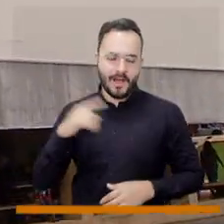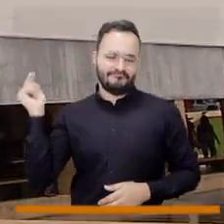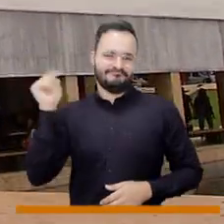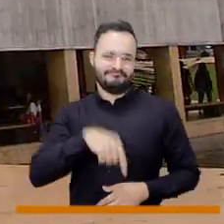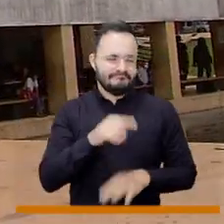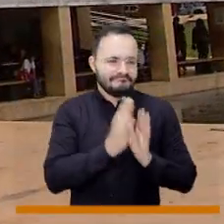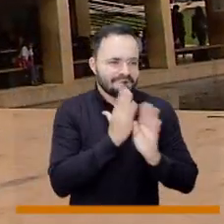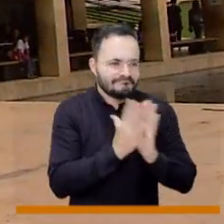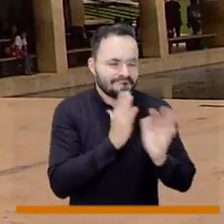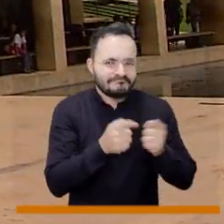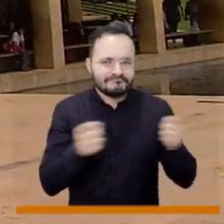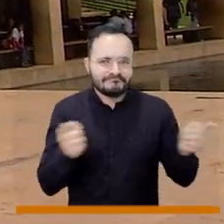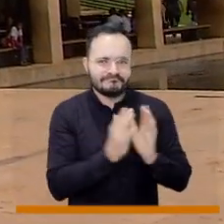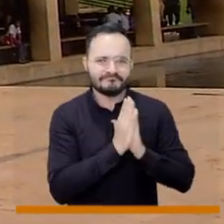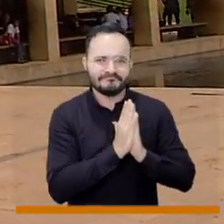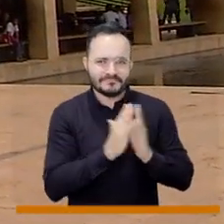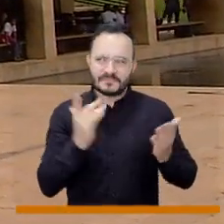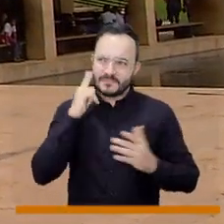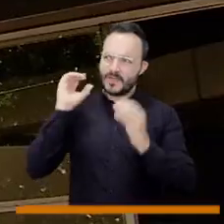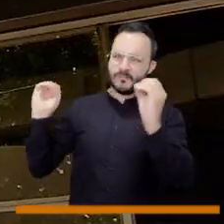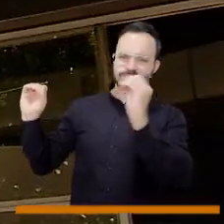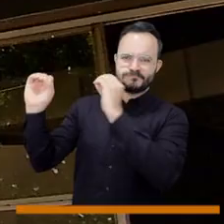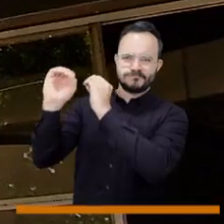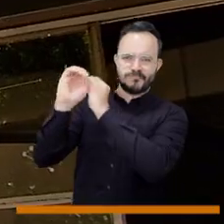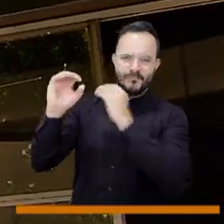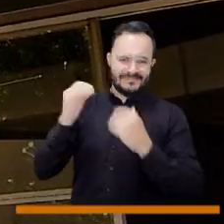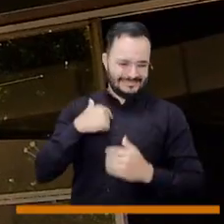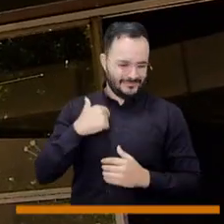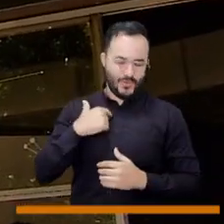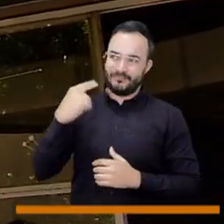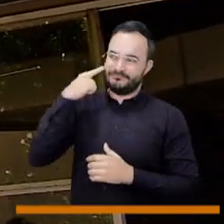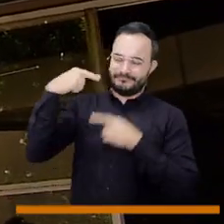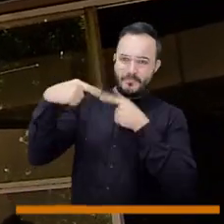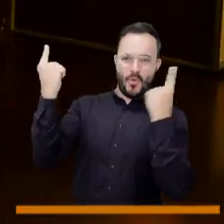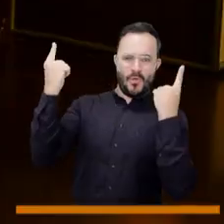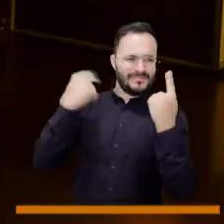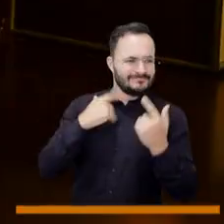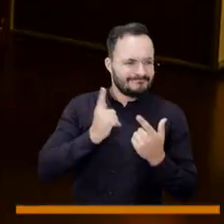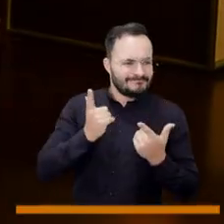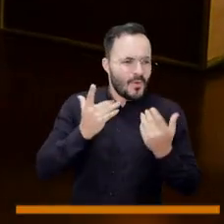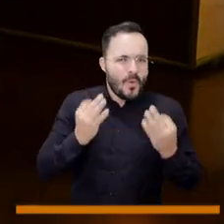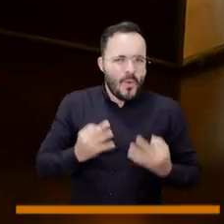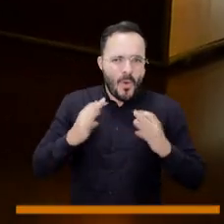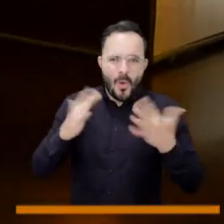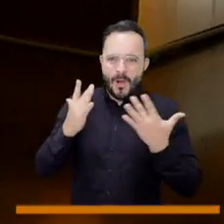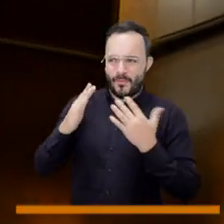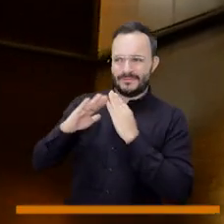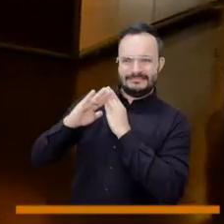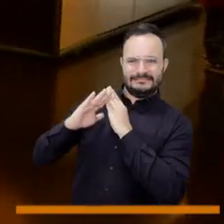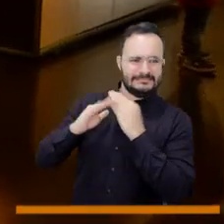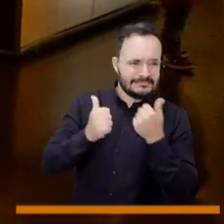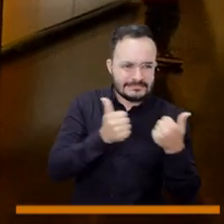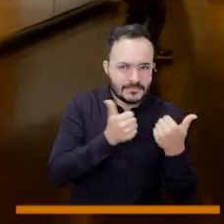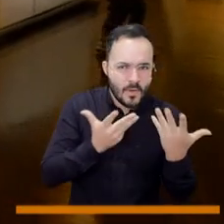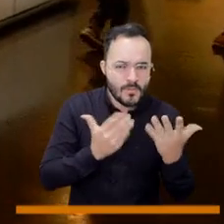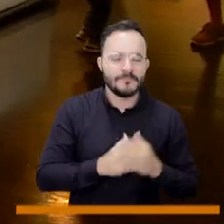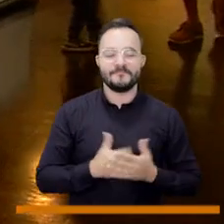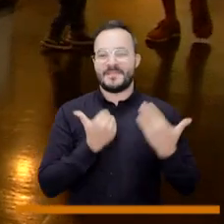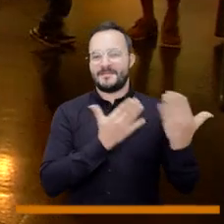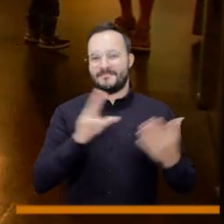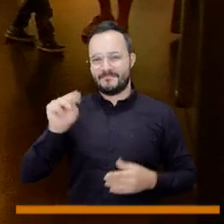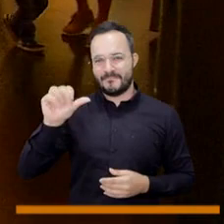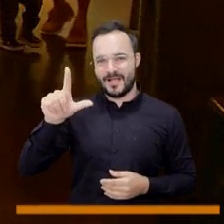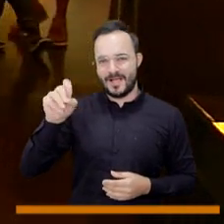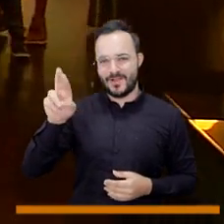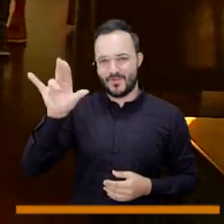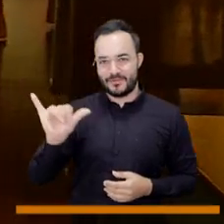que nos cuenten más acerca del eclipse y cómo lo podemos ver de una forma más segura. Por eso estamos aquí con Mallory Agudelo, que es divulgadora acá